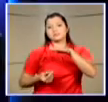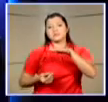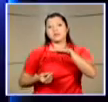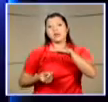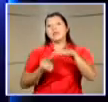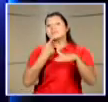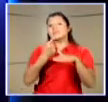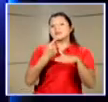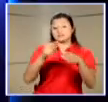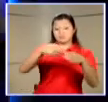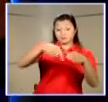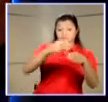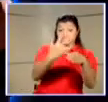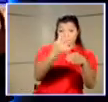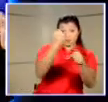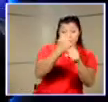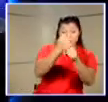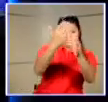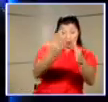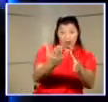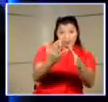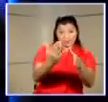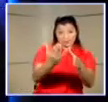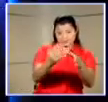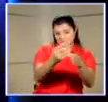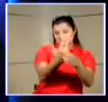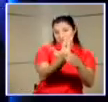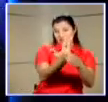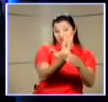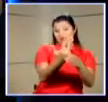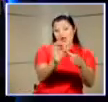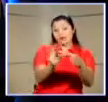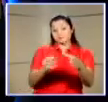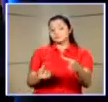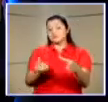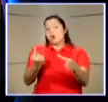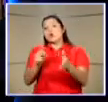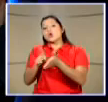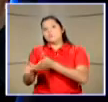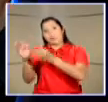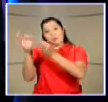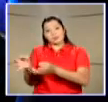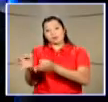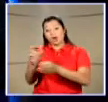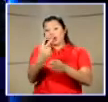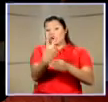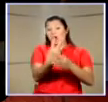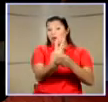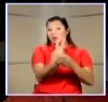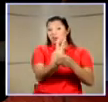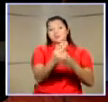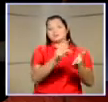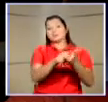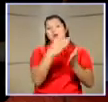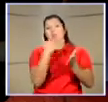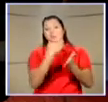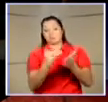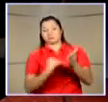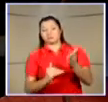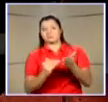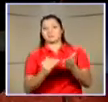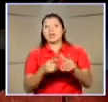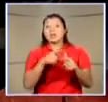de cada 3 trabajadores con salario mínimo, solo a uno se le está respetando, ¿verdad? Entonces, toda